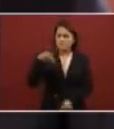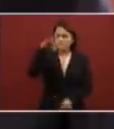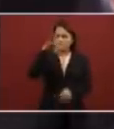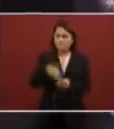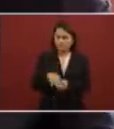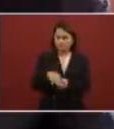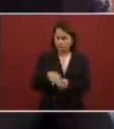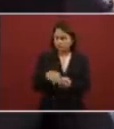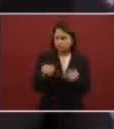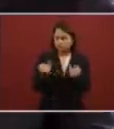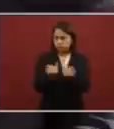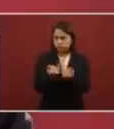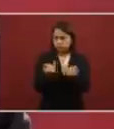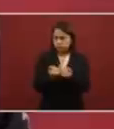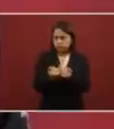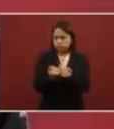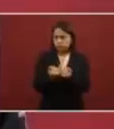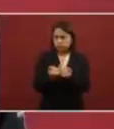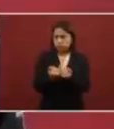por